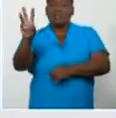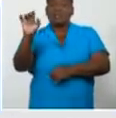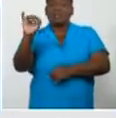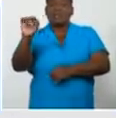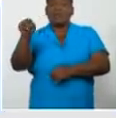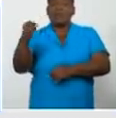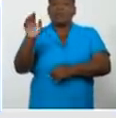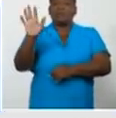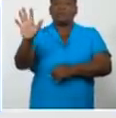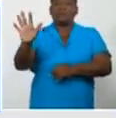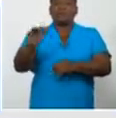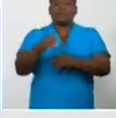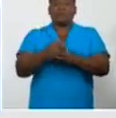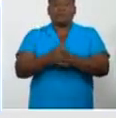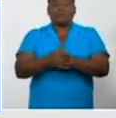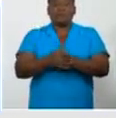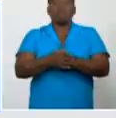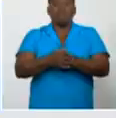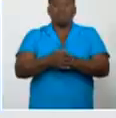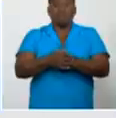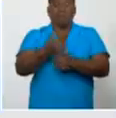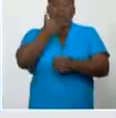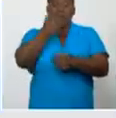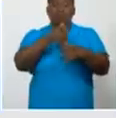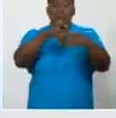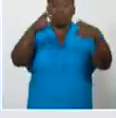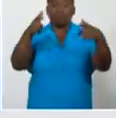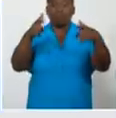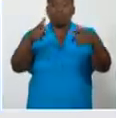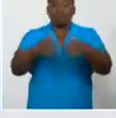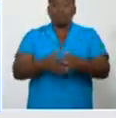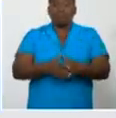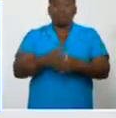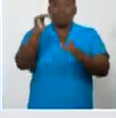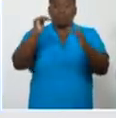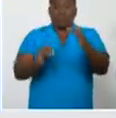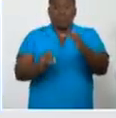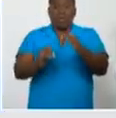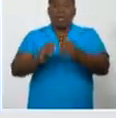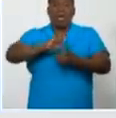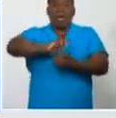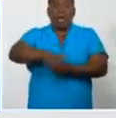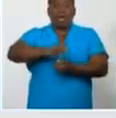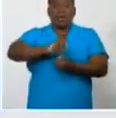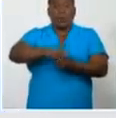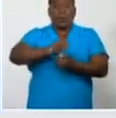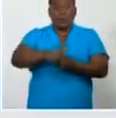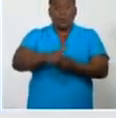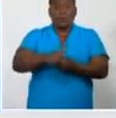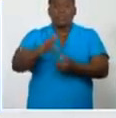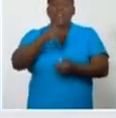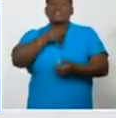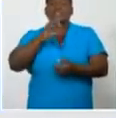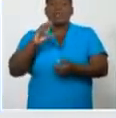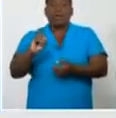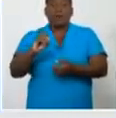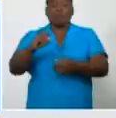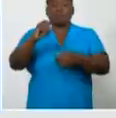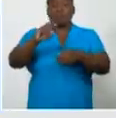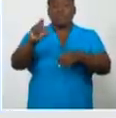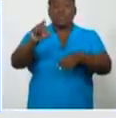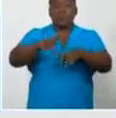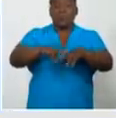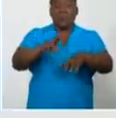636,5, una tasa muy elevada. Después le sigue Arroyo Naranja, Cerro, Centro Habana,